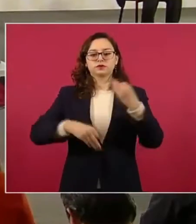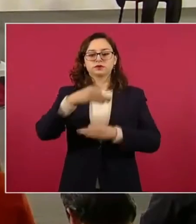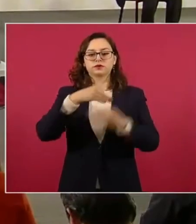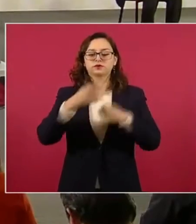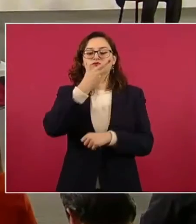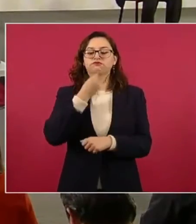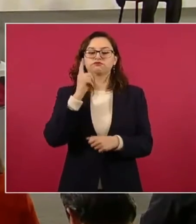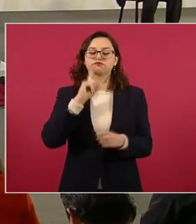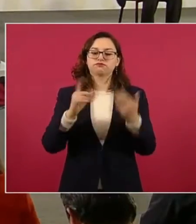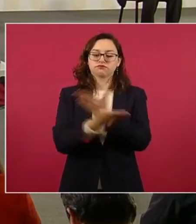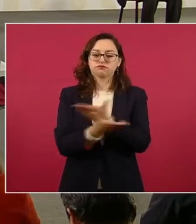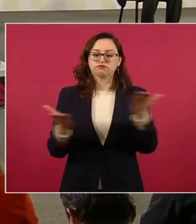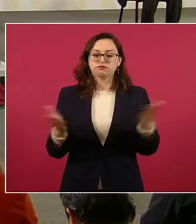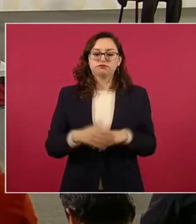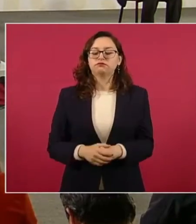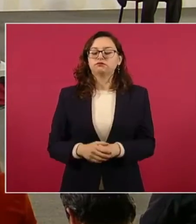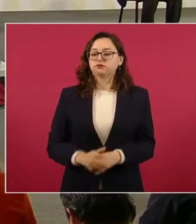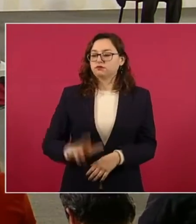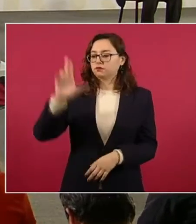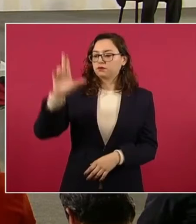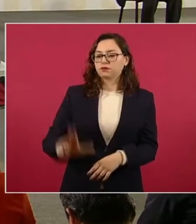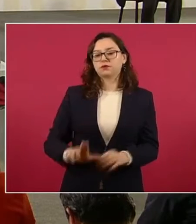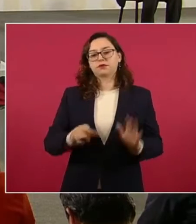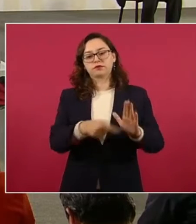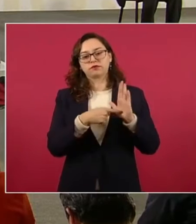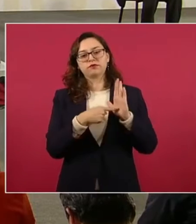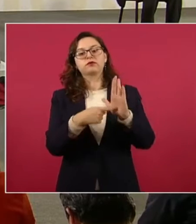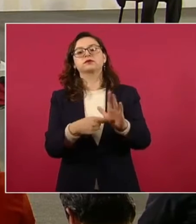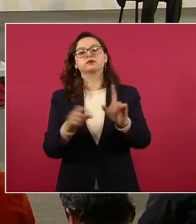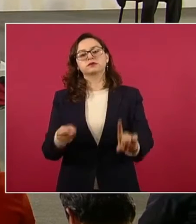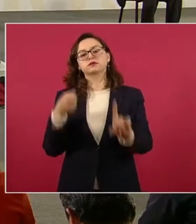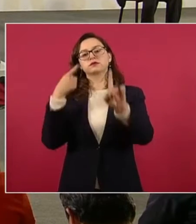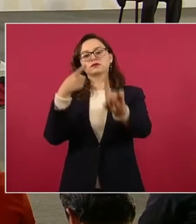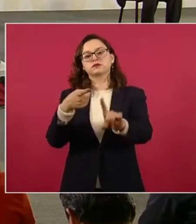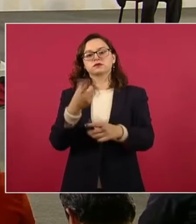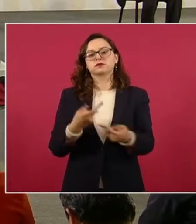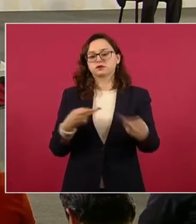martes, presentamos los avances del Plan de Salud para el Bienestar.